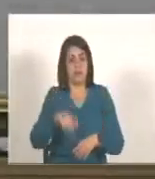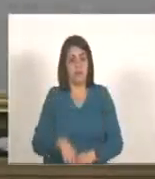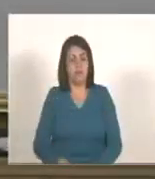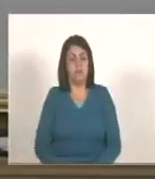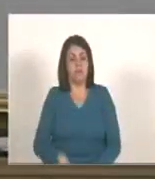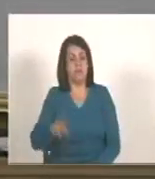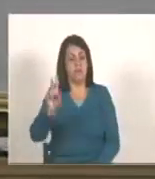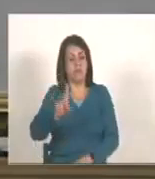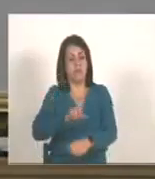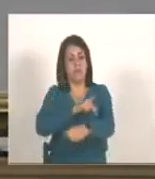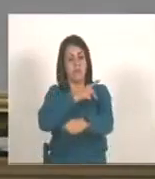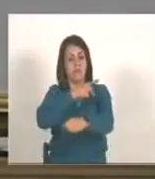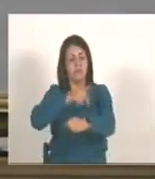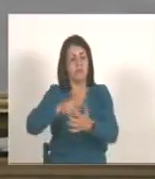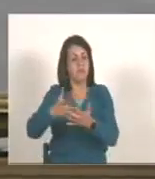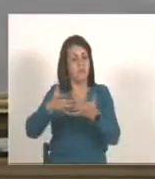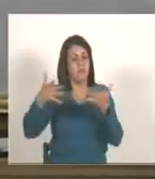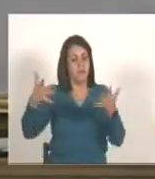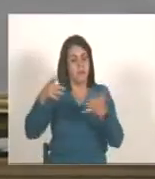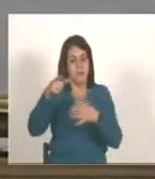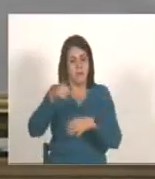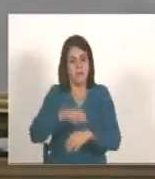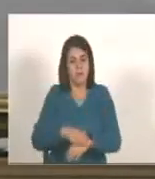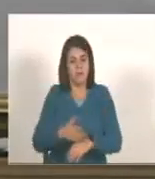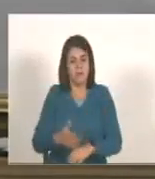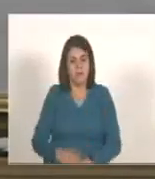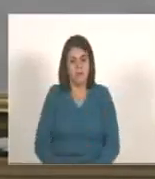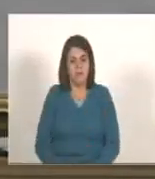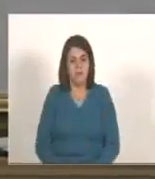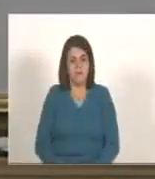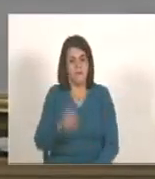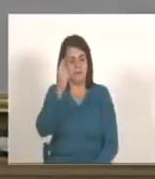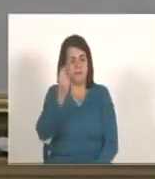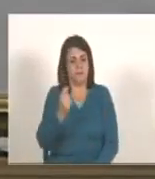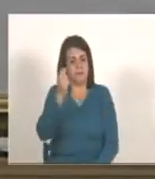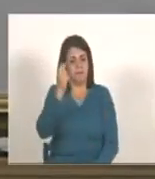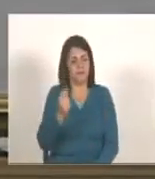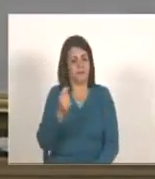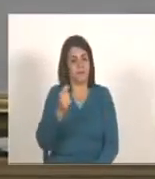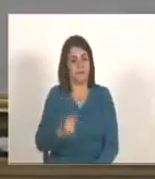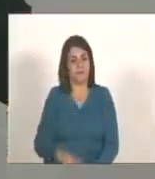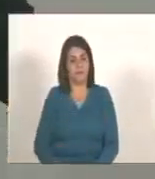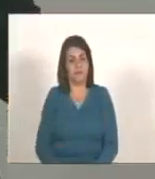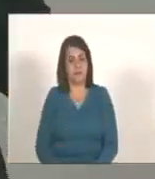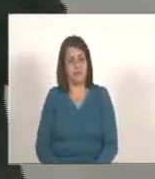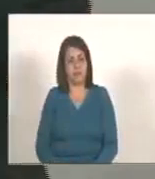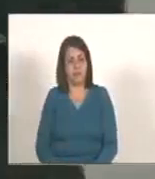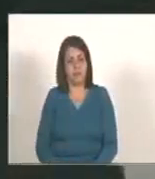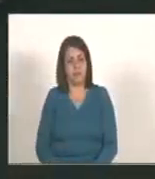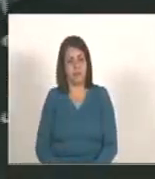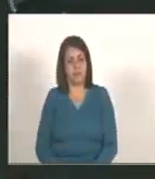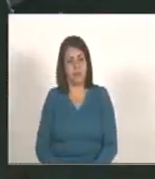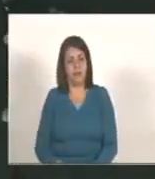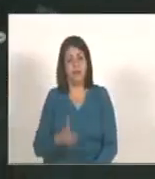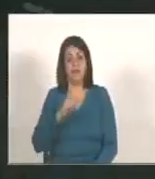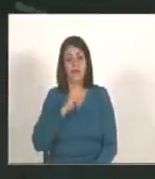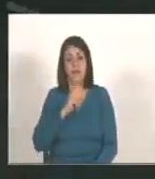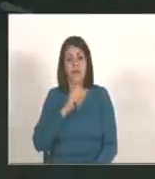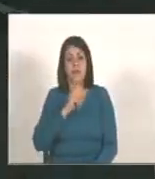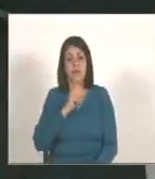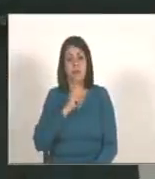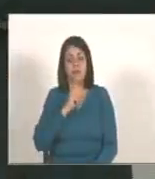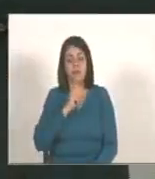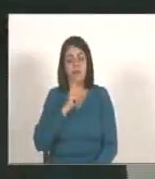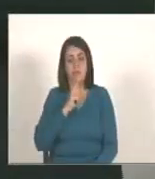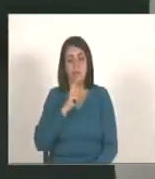un poeta de los grandes, un diputado del verbo filoso